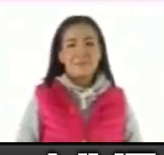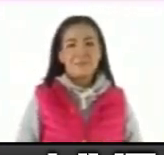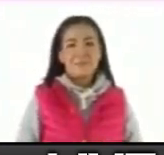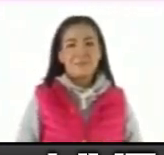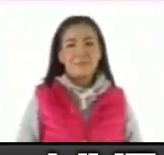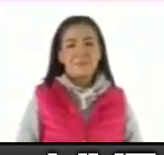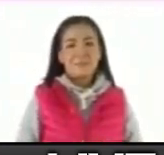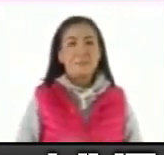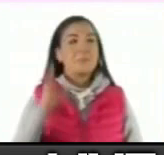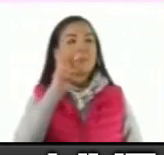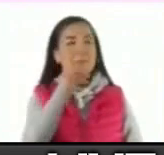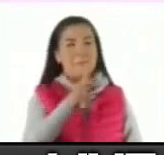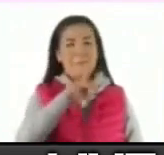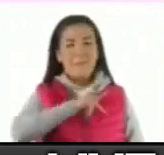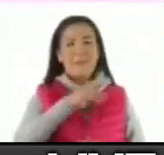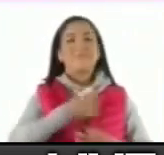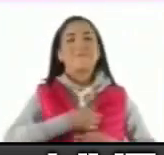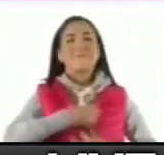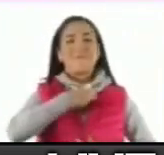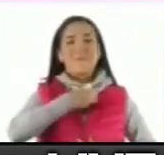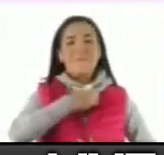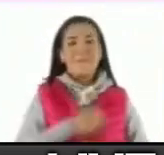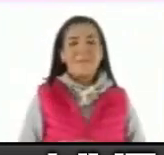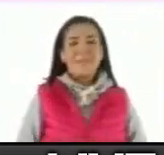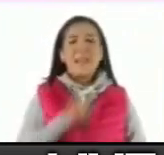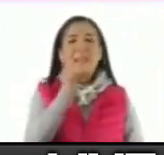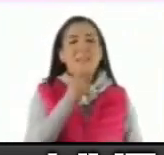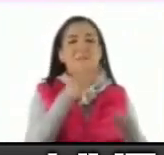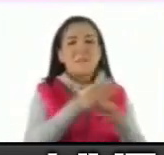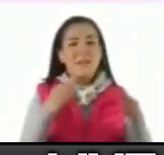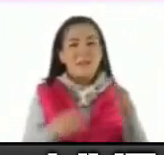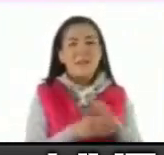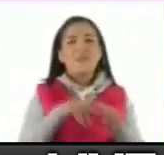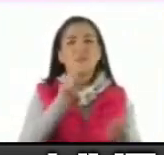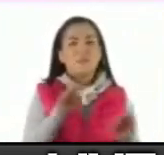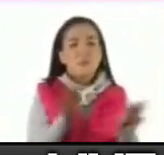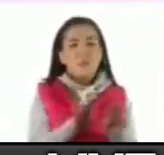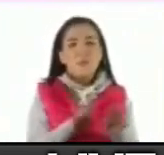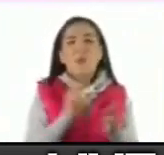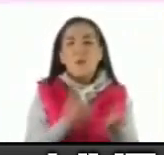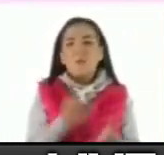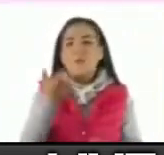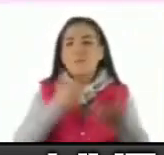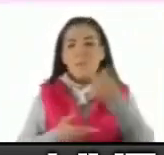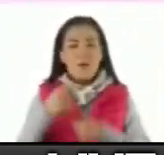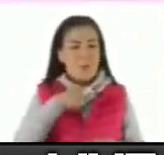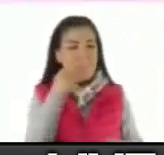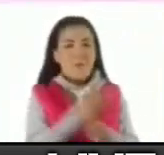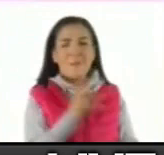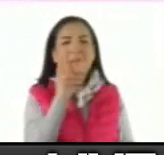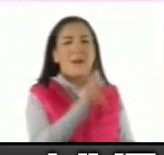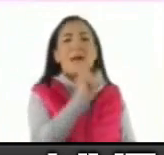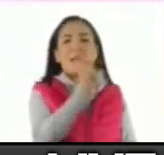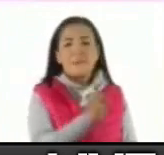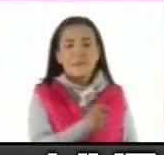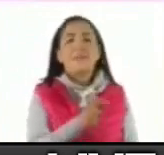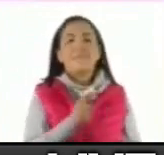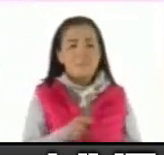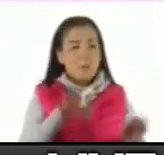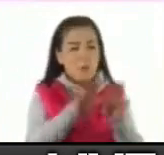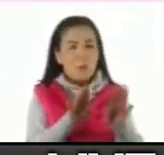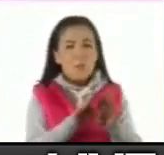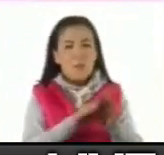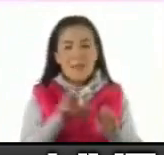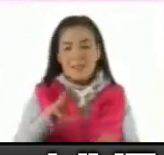Observe mi corbata. Dice que es de materiales reciclados. Por ahí me informé que el reciclaje es un proceso en el que